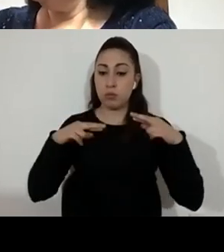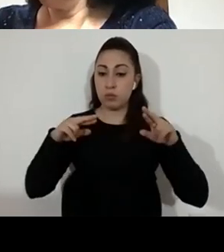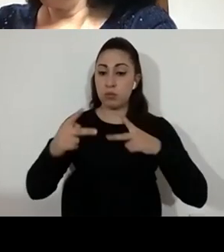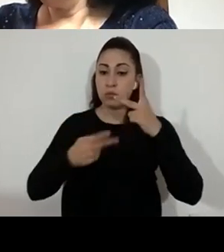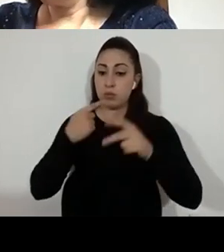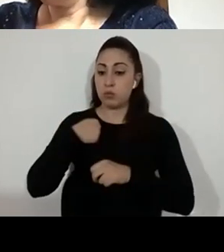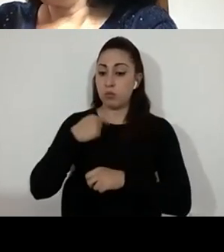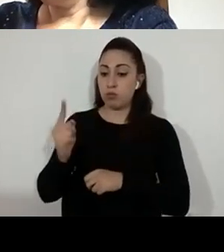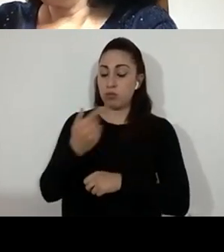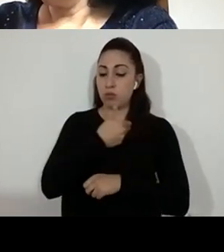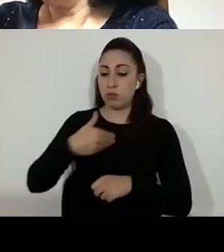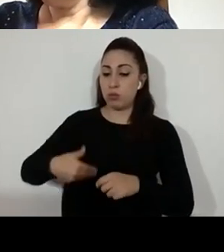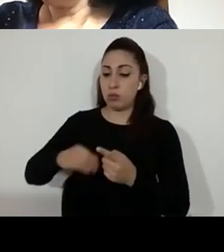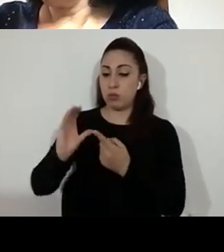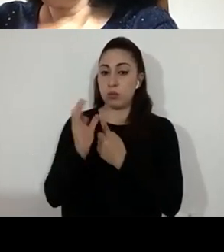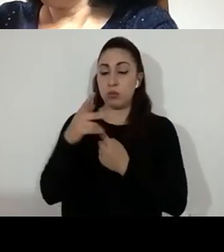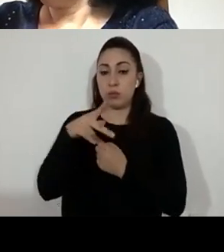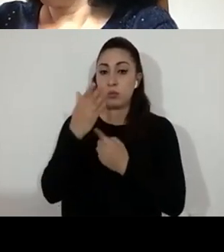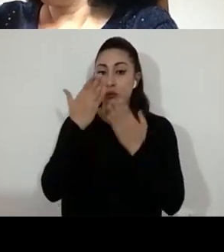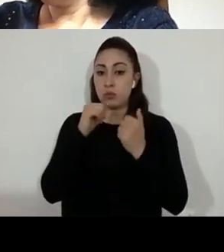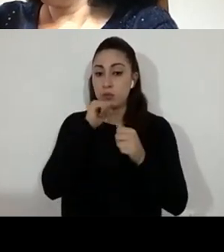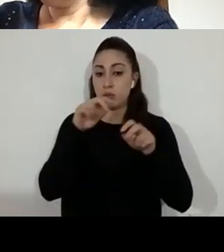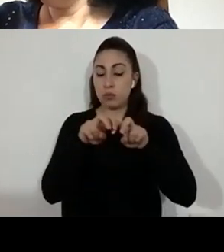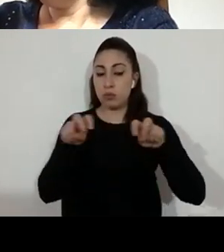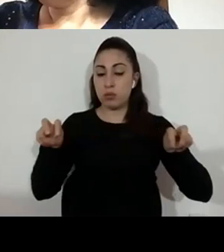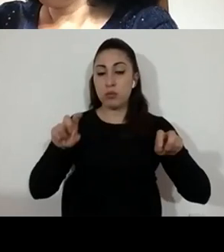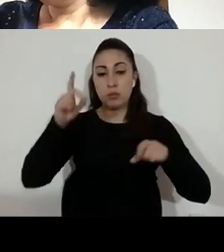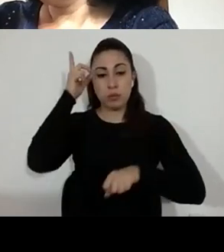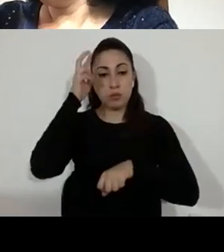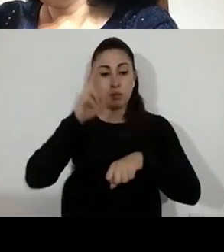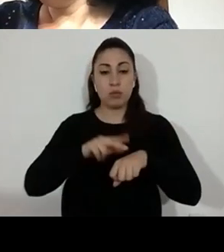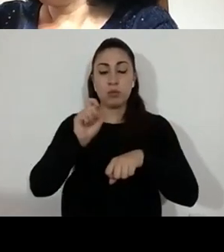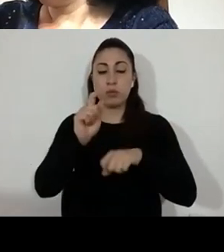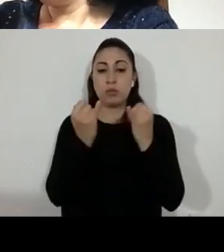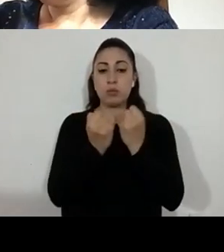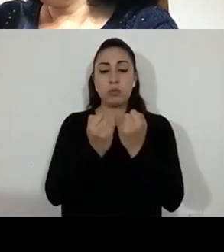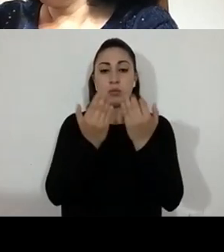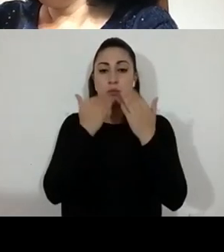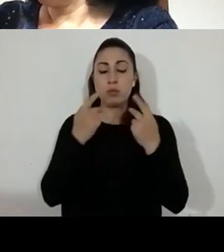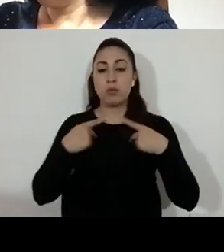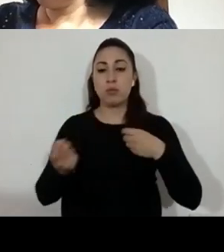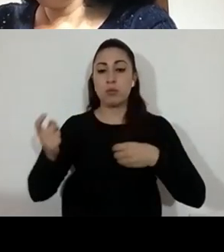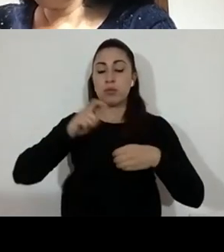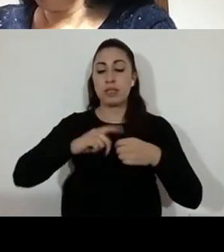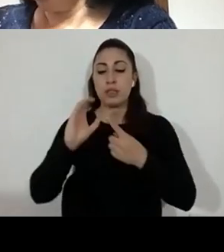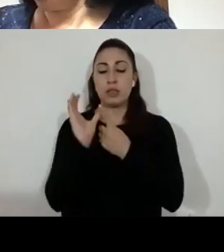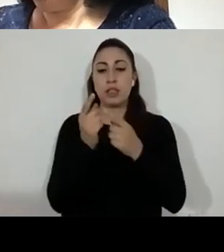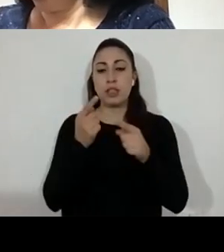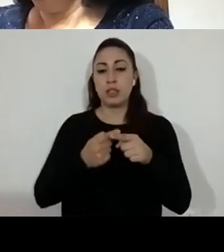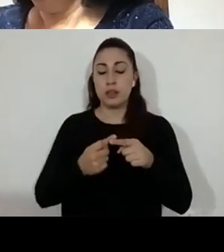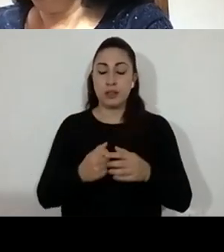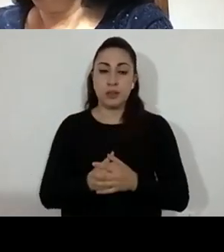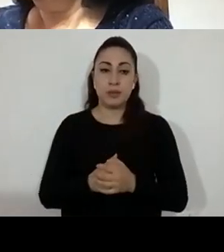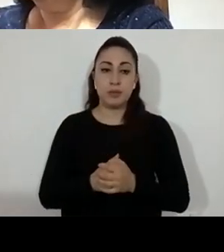comisión si no está acompañado de la mesa directiva y también de los integrantes de la comisión correspondiente. De